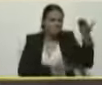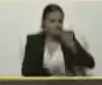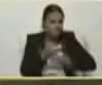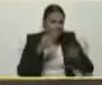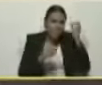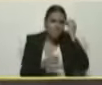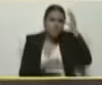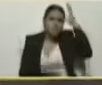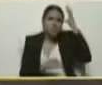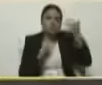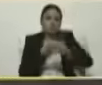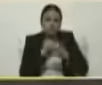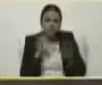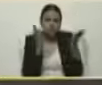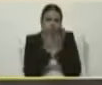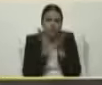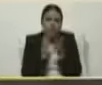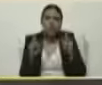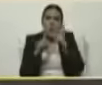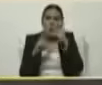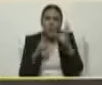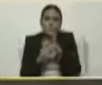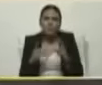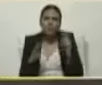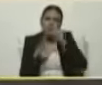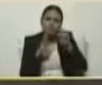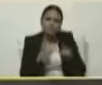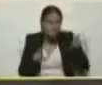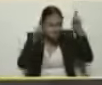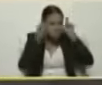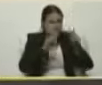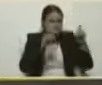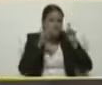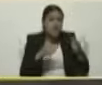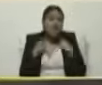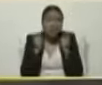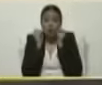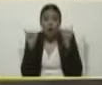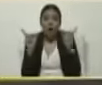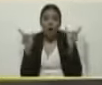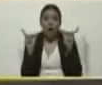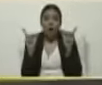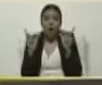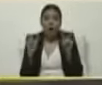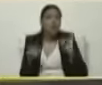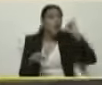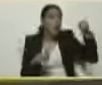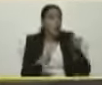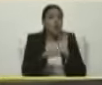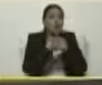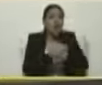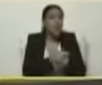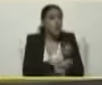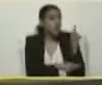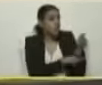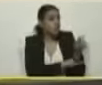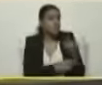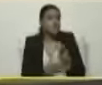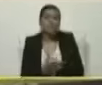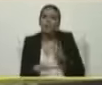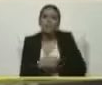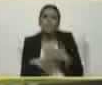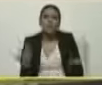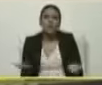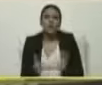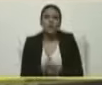técnica, académica, cultural. Y me sorprendí Jorge Rodríguez Gómez porque